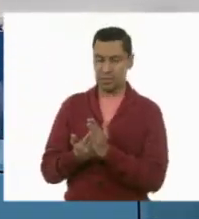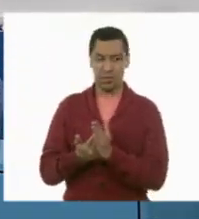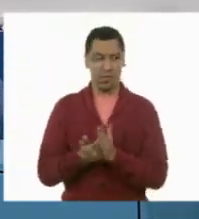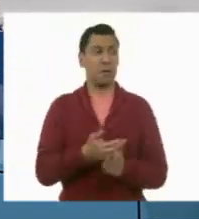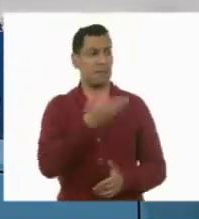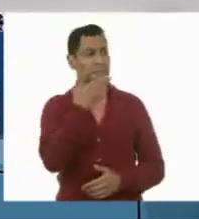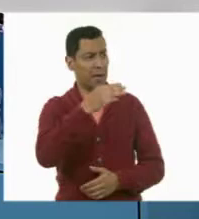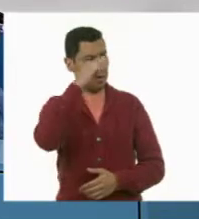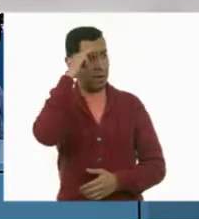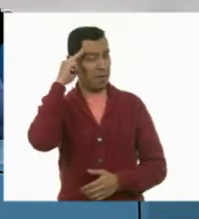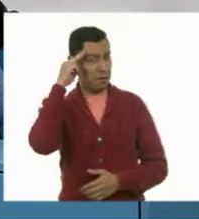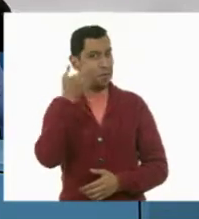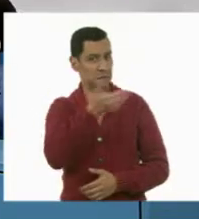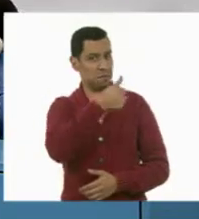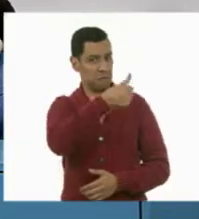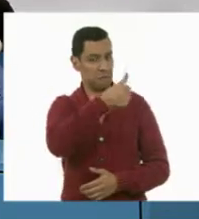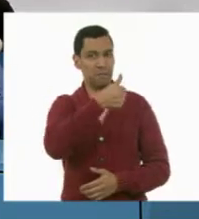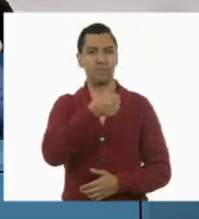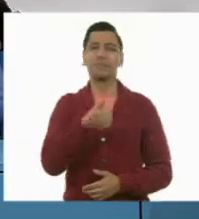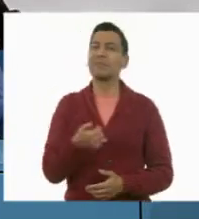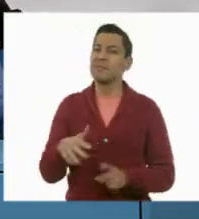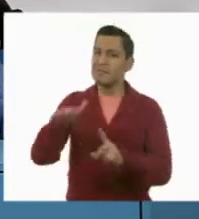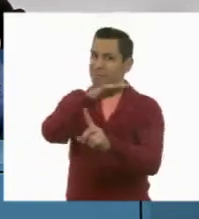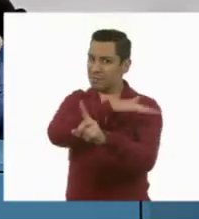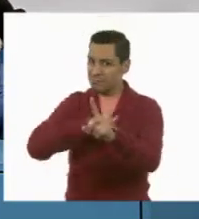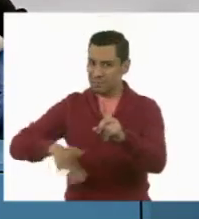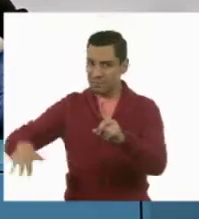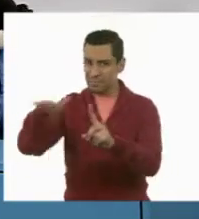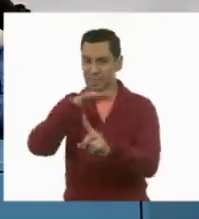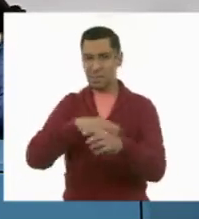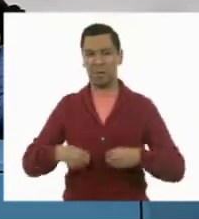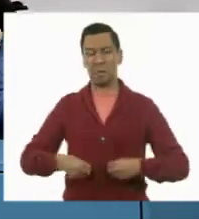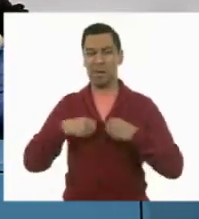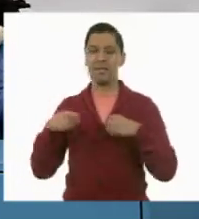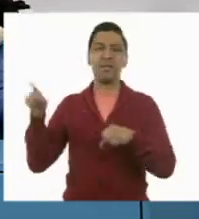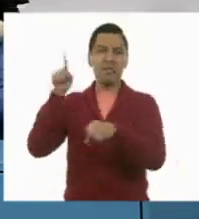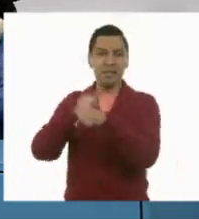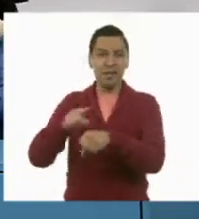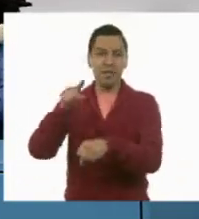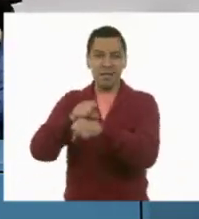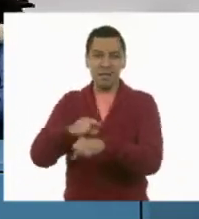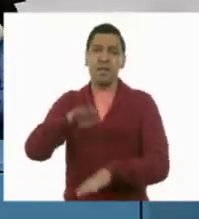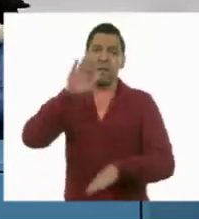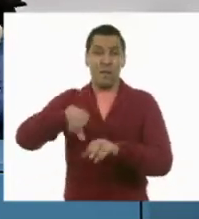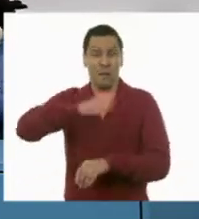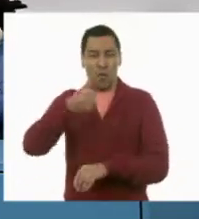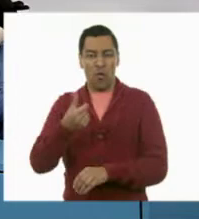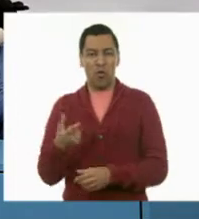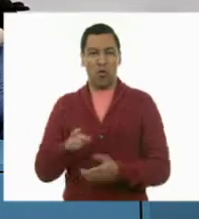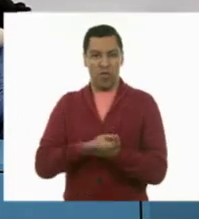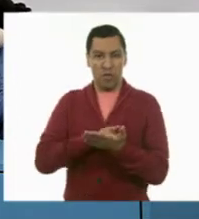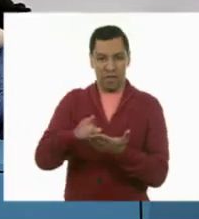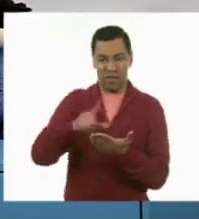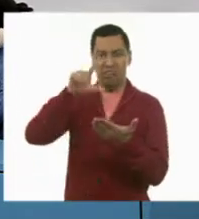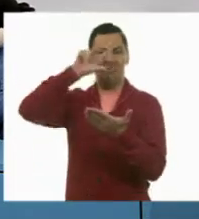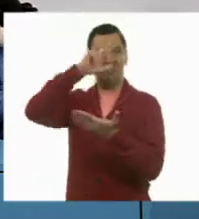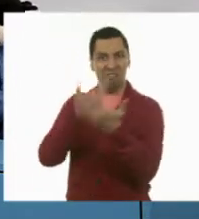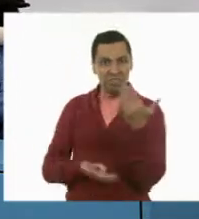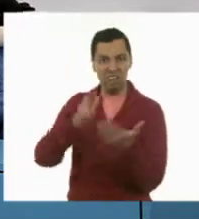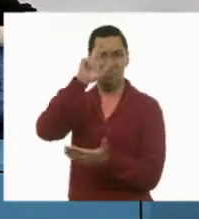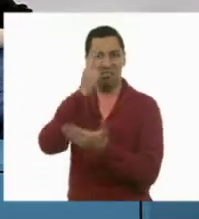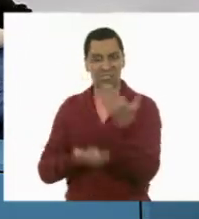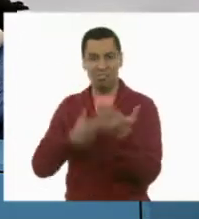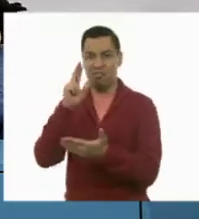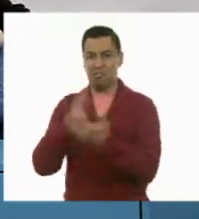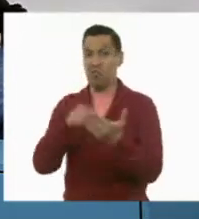vida diaria podemos encontrarnos con muchas situaciones que pueden vulnerar nuestros derechos. Pero también es muy importante que los